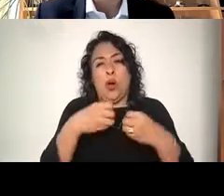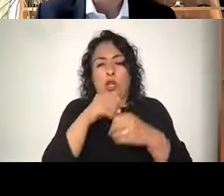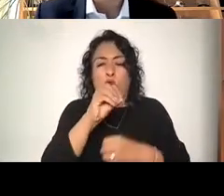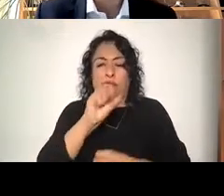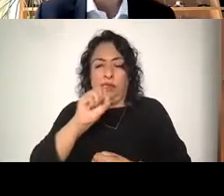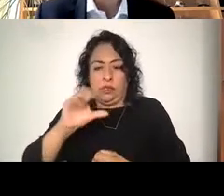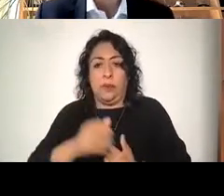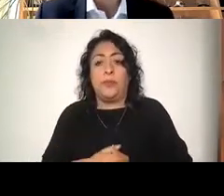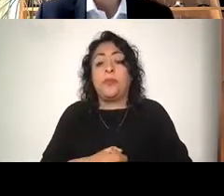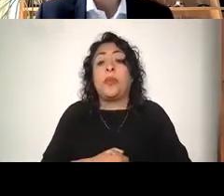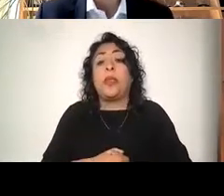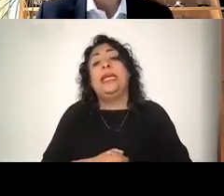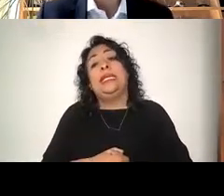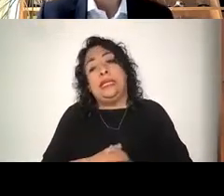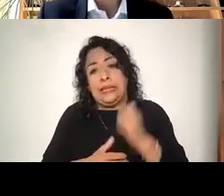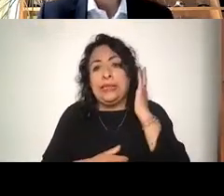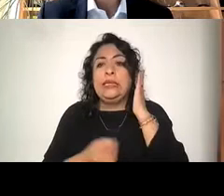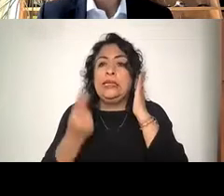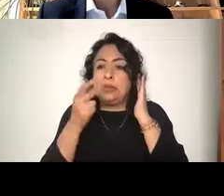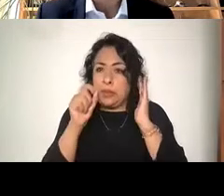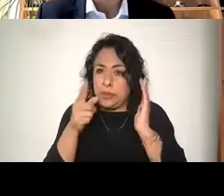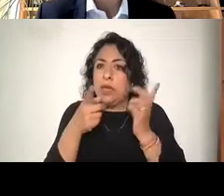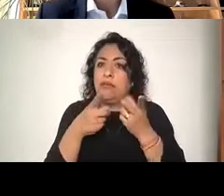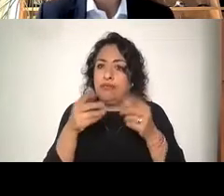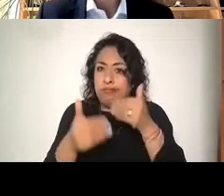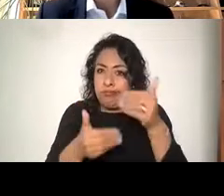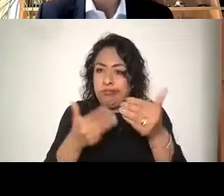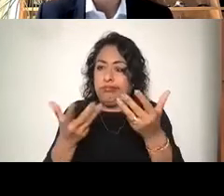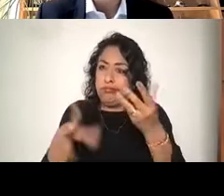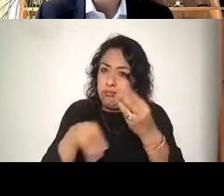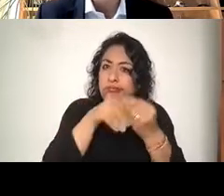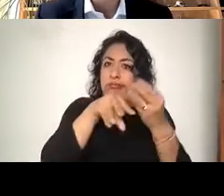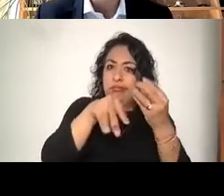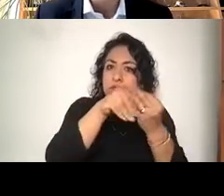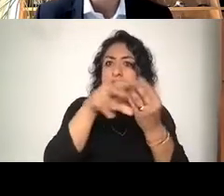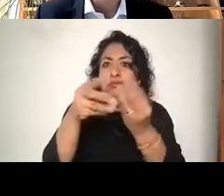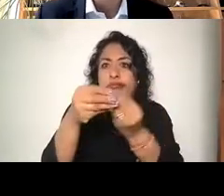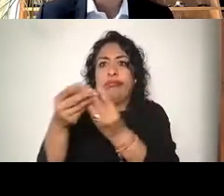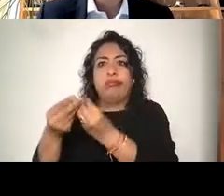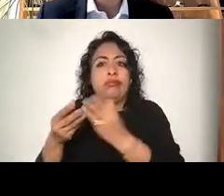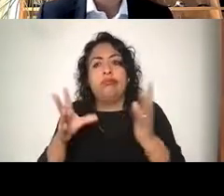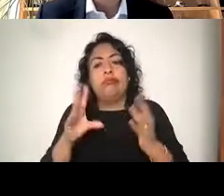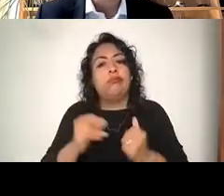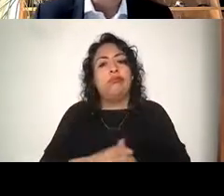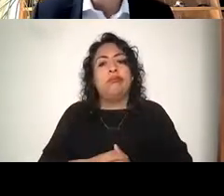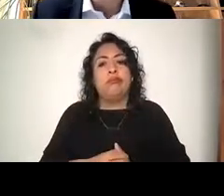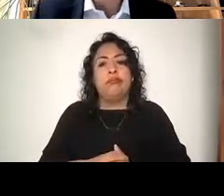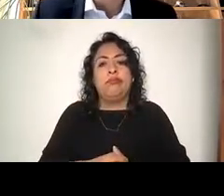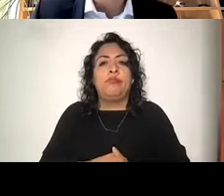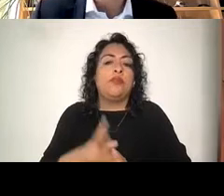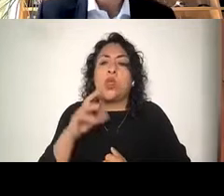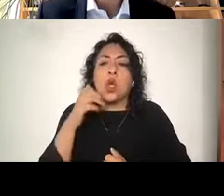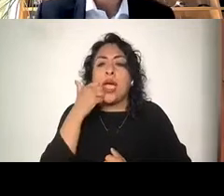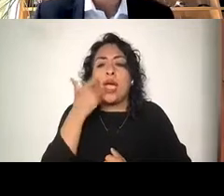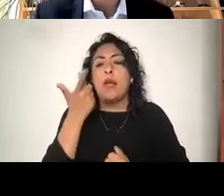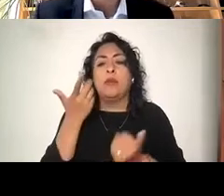Y hay que desarrollar las capacidades de articulación, de suma. No quiero, no queremos